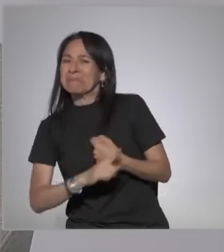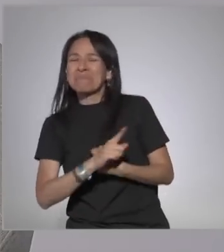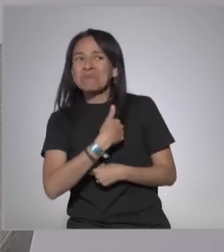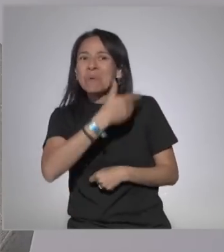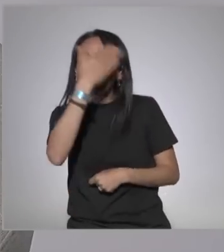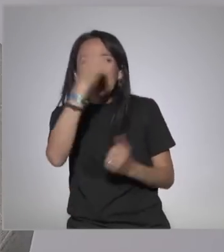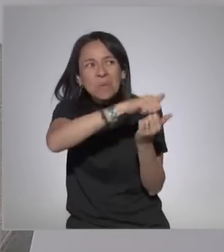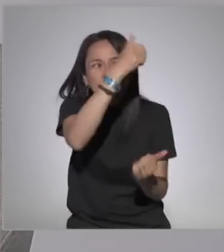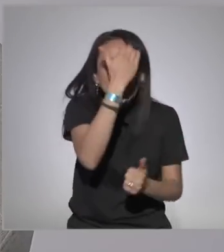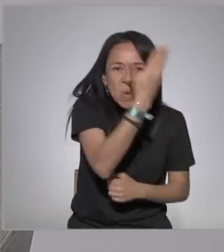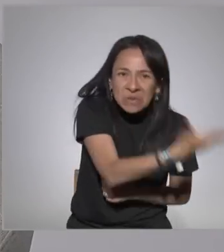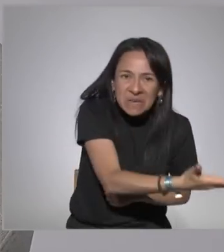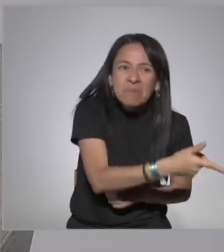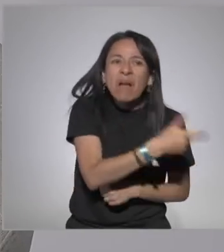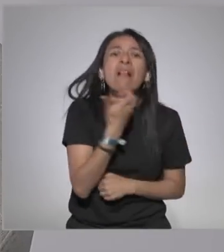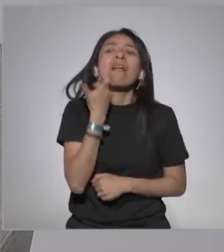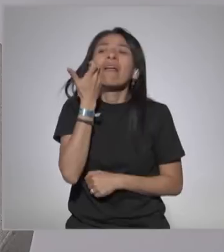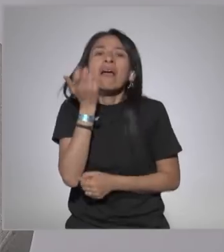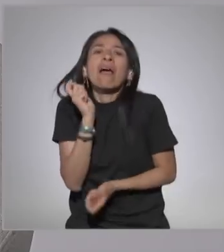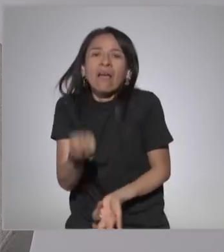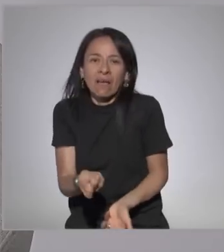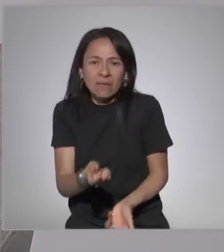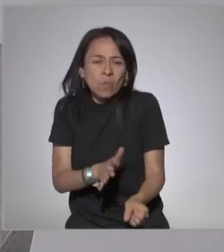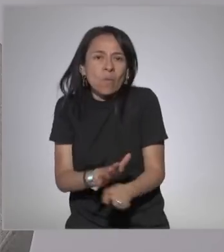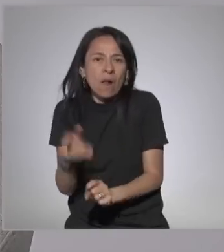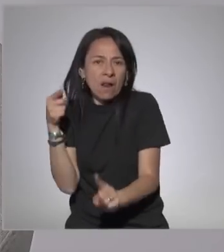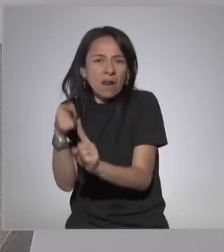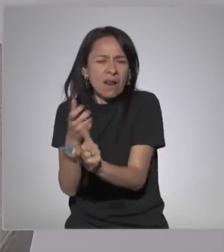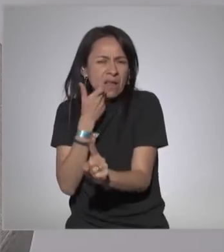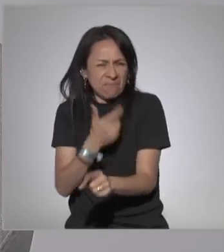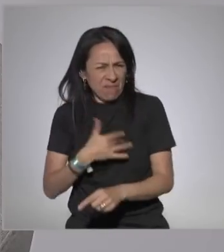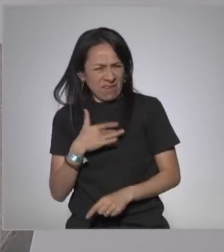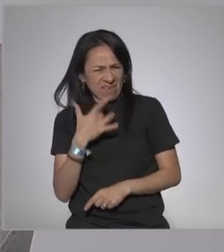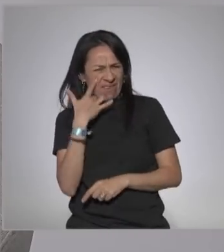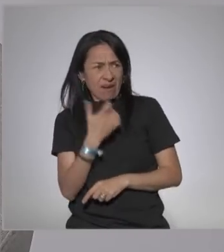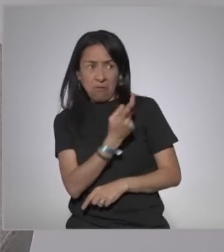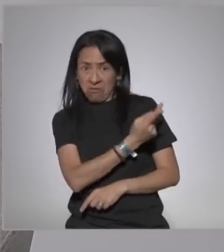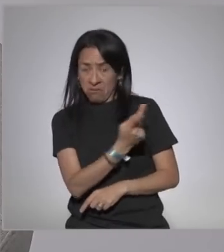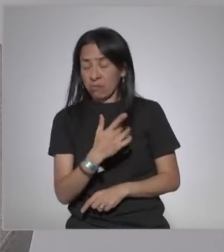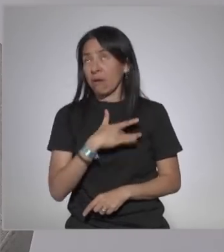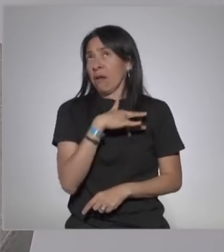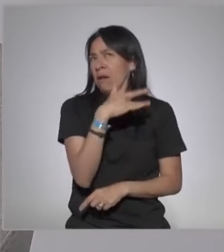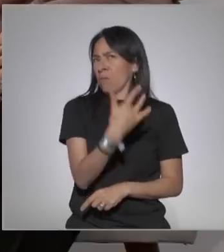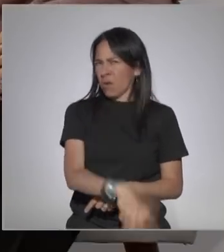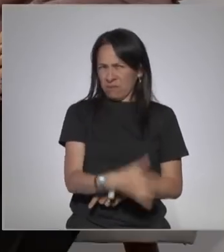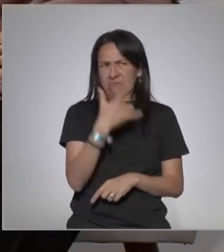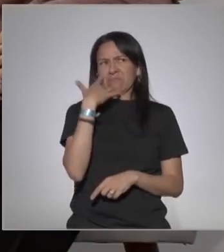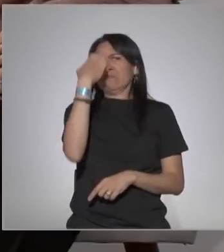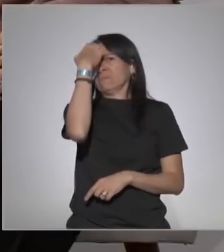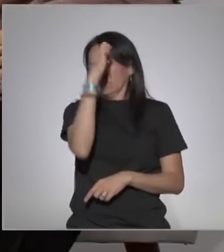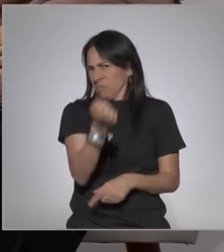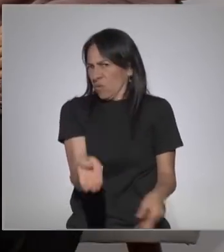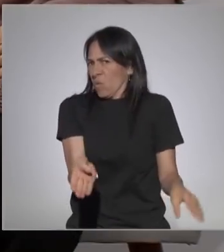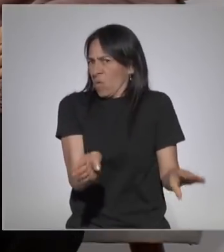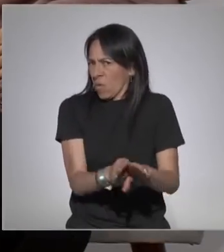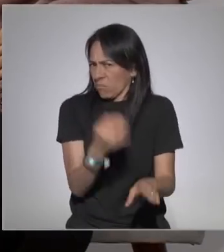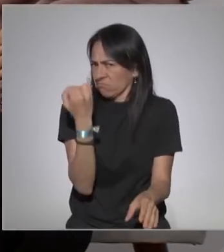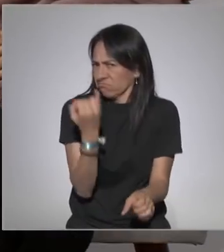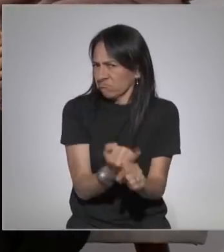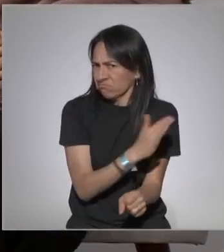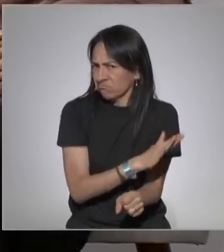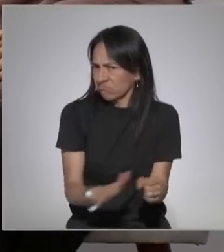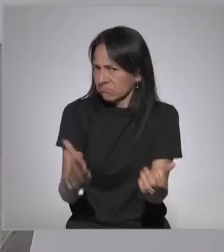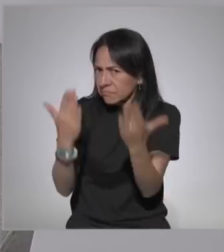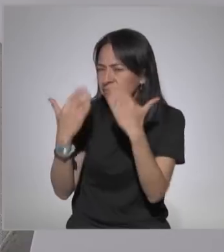tiene. Yo creo que no son buenas porque me parece raro eso de que están enamorados. Y Javier nos dice, hay también como,